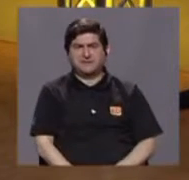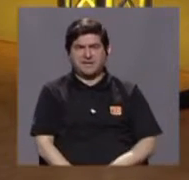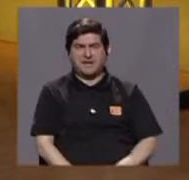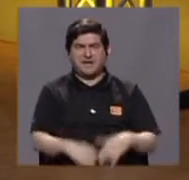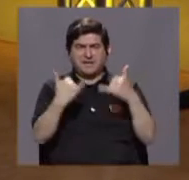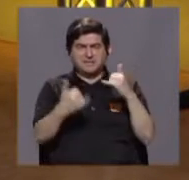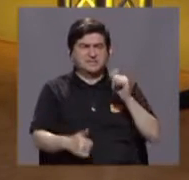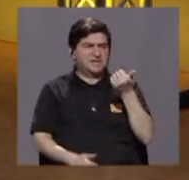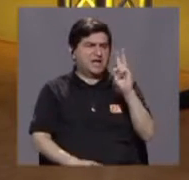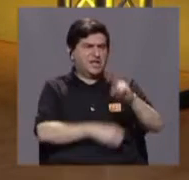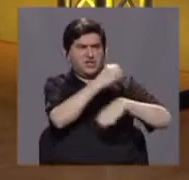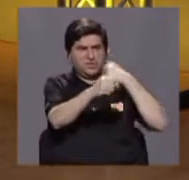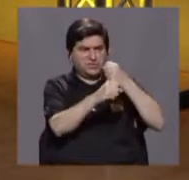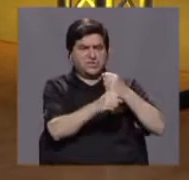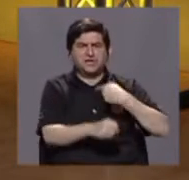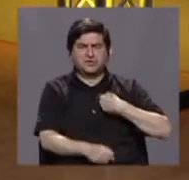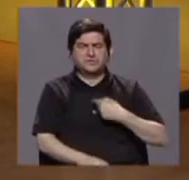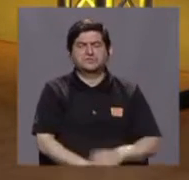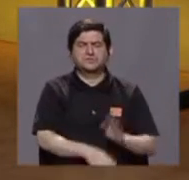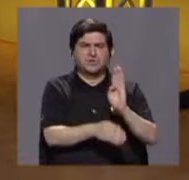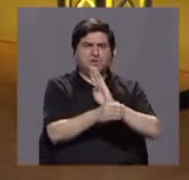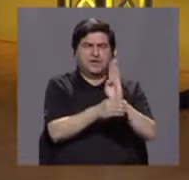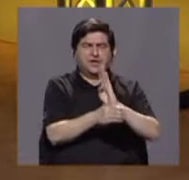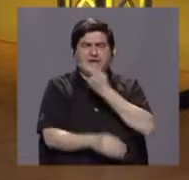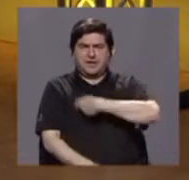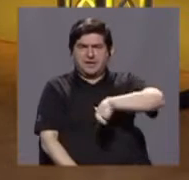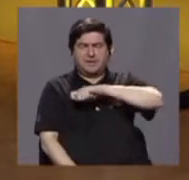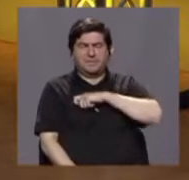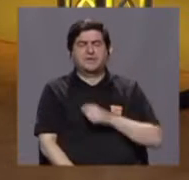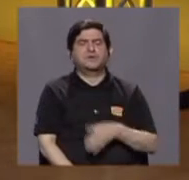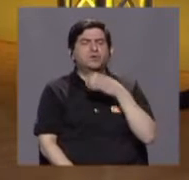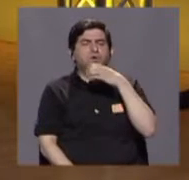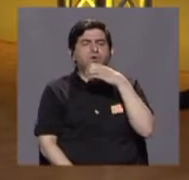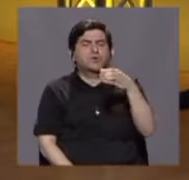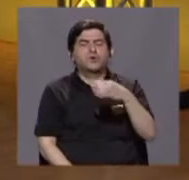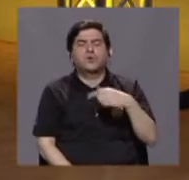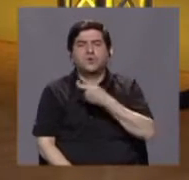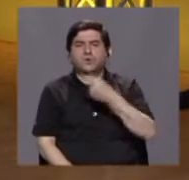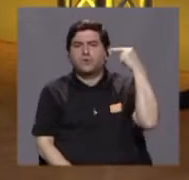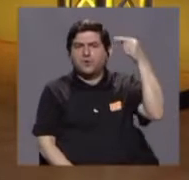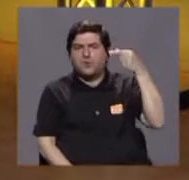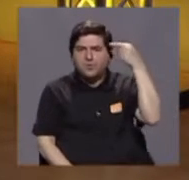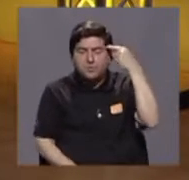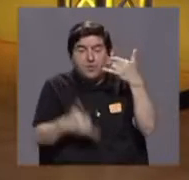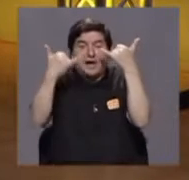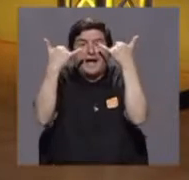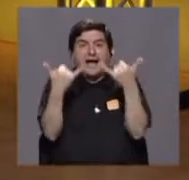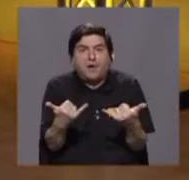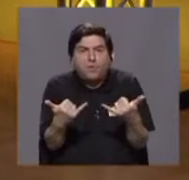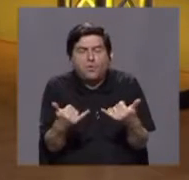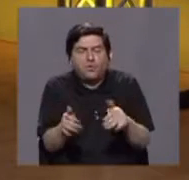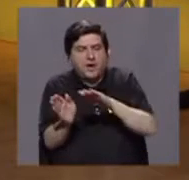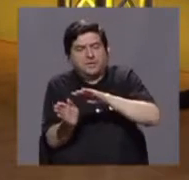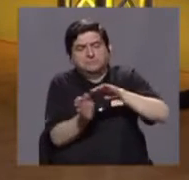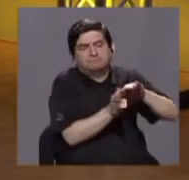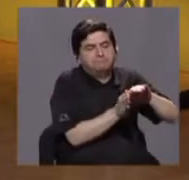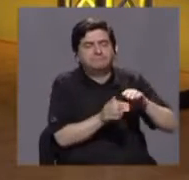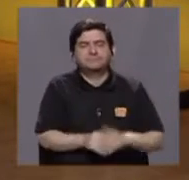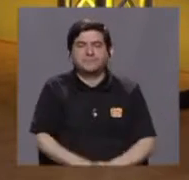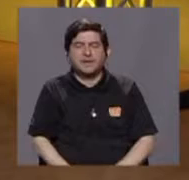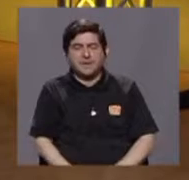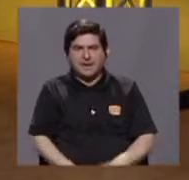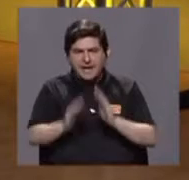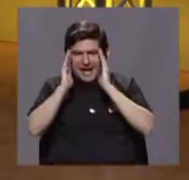viene de 12 años de estar en el Banco de España como consejero de gobierno, para dedicarme en estos momentos a estos proyectos